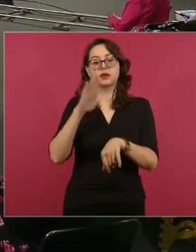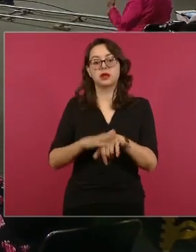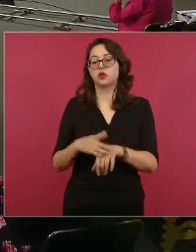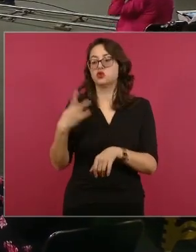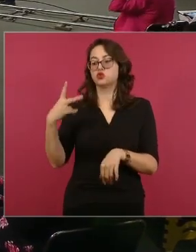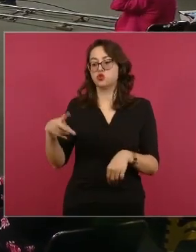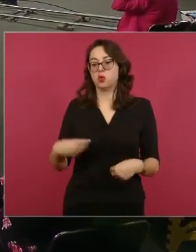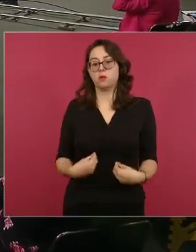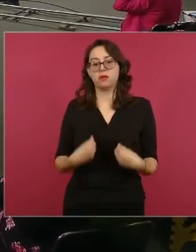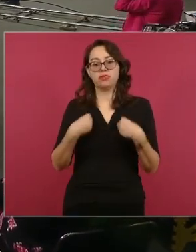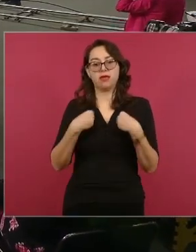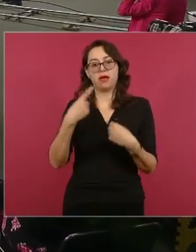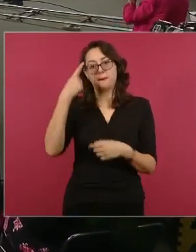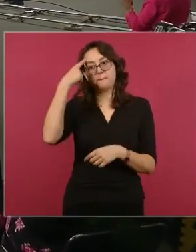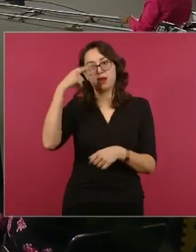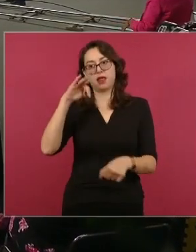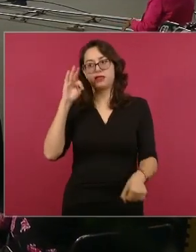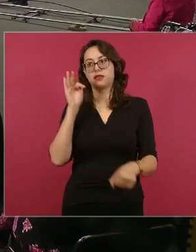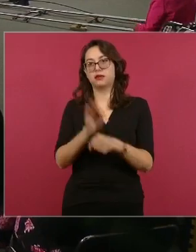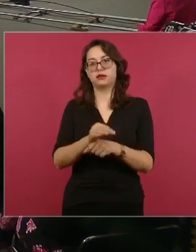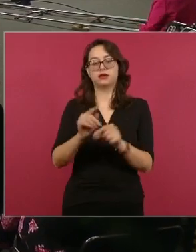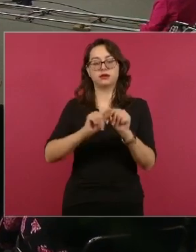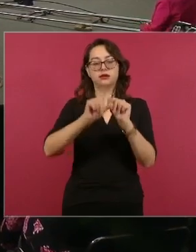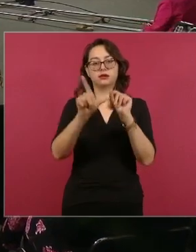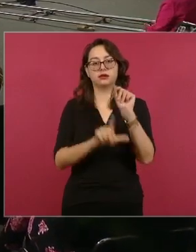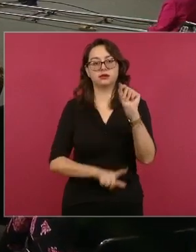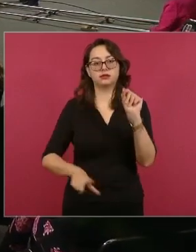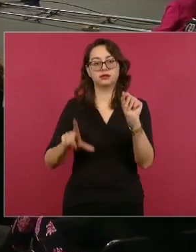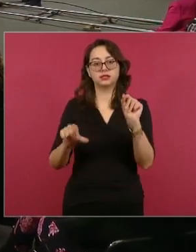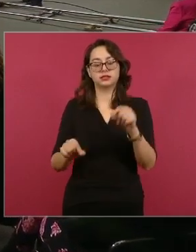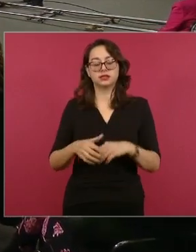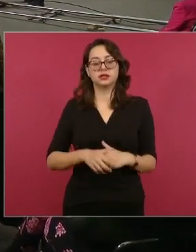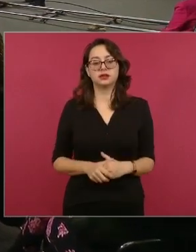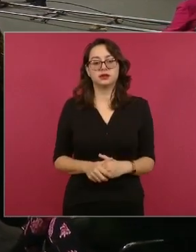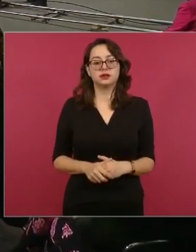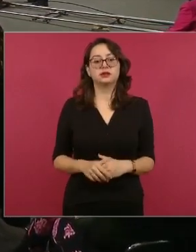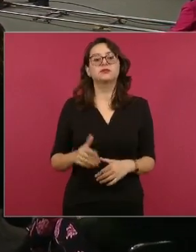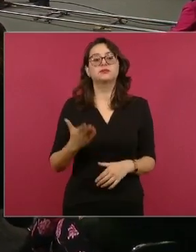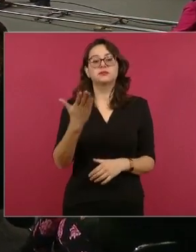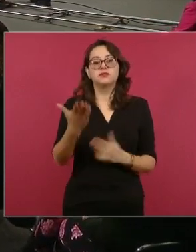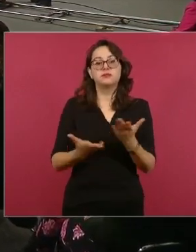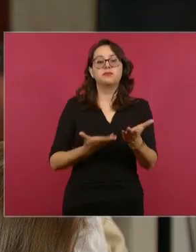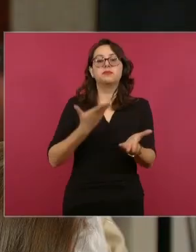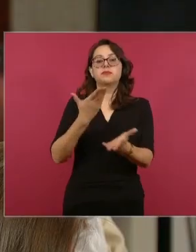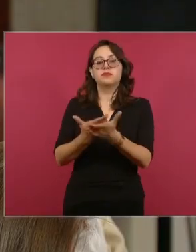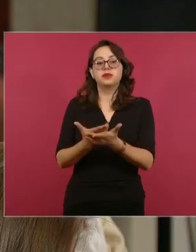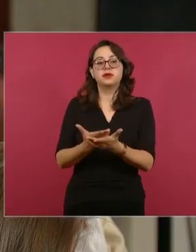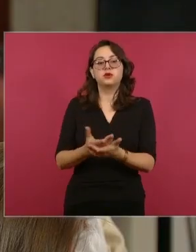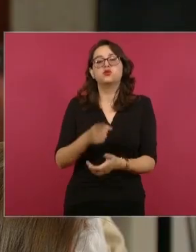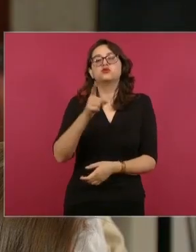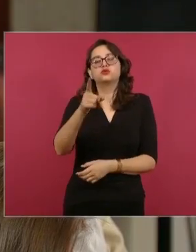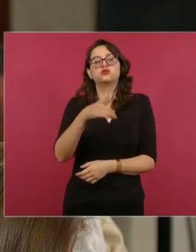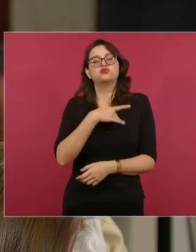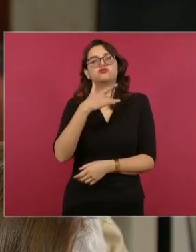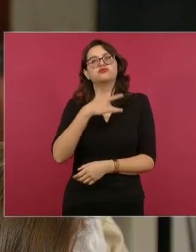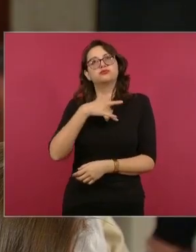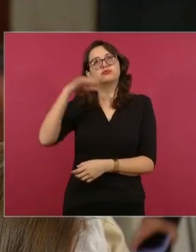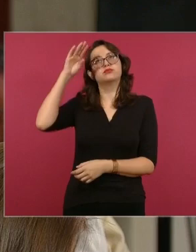dieron su vida por la patria. Por ello, secretaria, le pido una reflexión autocrítica.